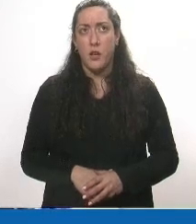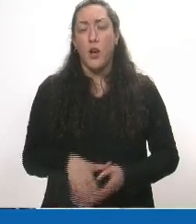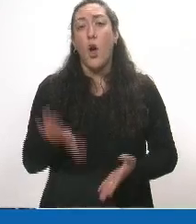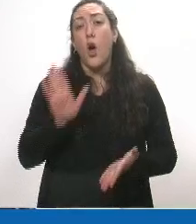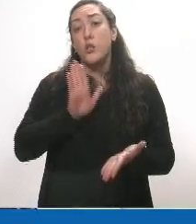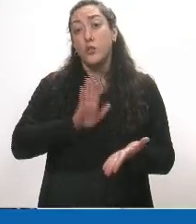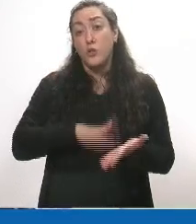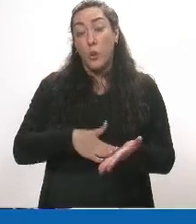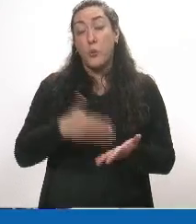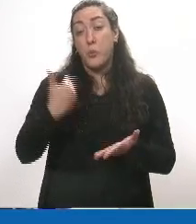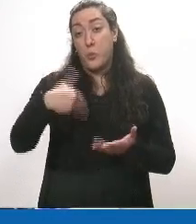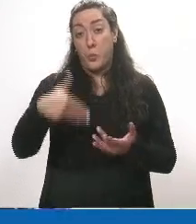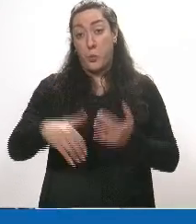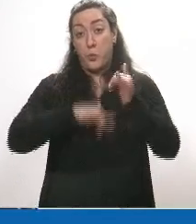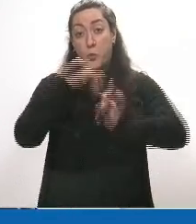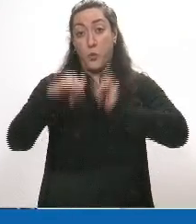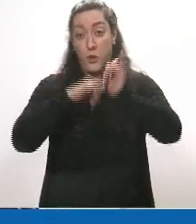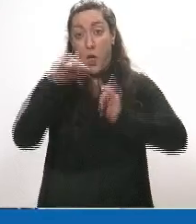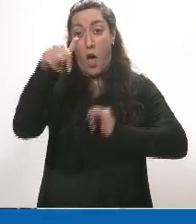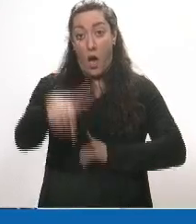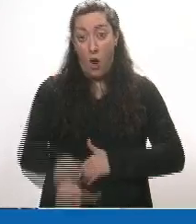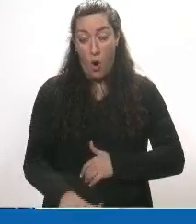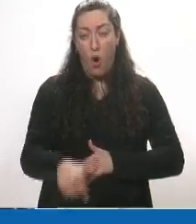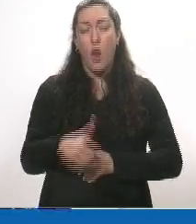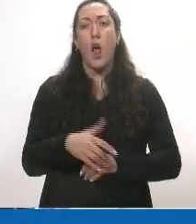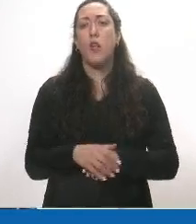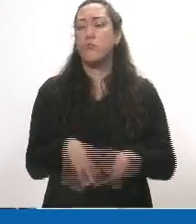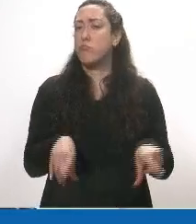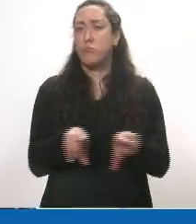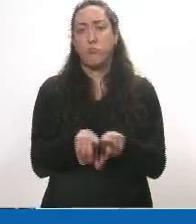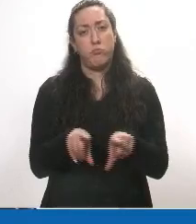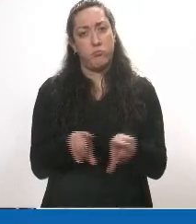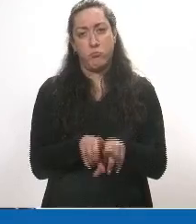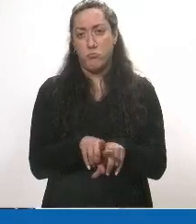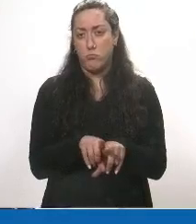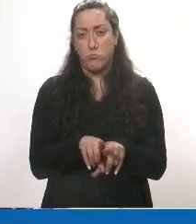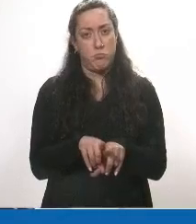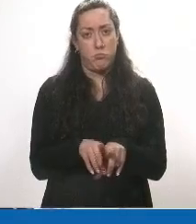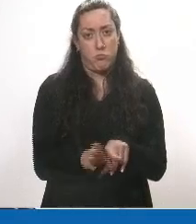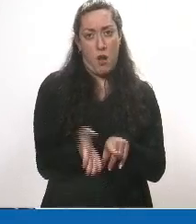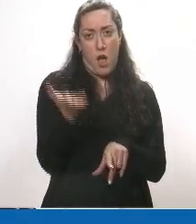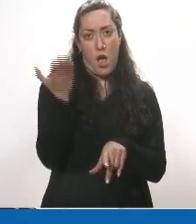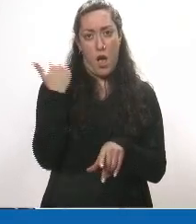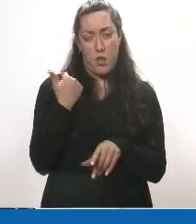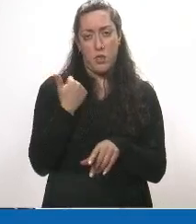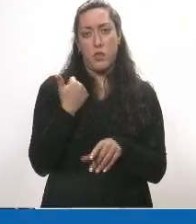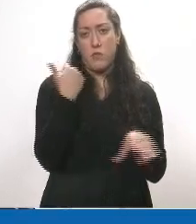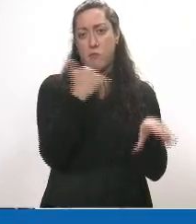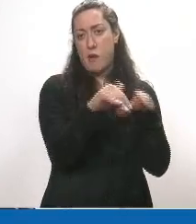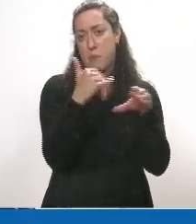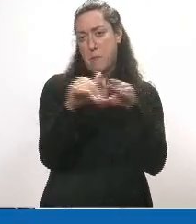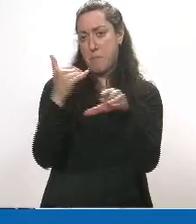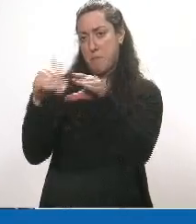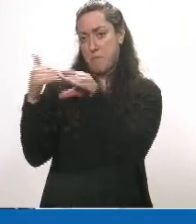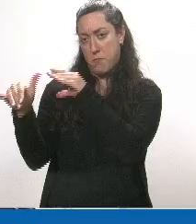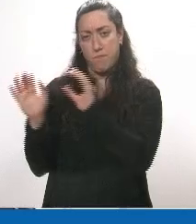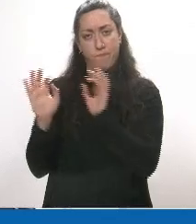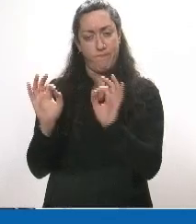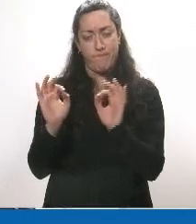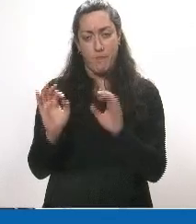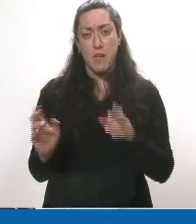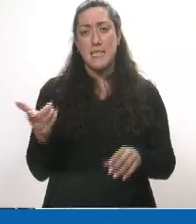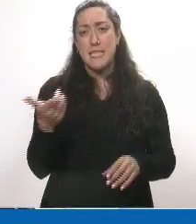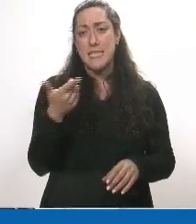Lo que voy a manifestar ahora es exactamente lo que se remitió por correo electrónico el 5